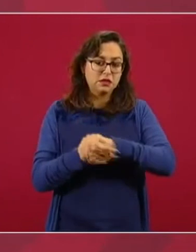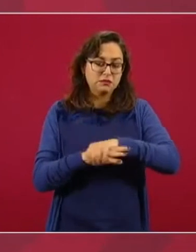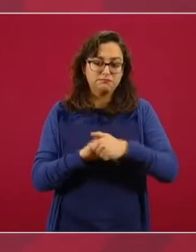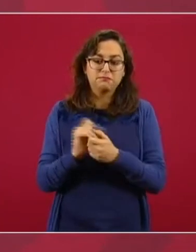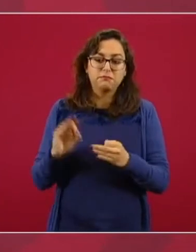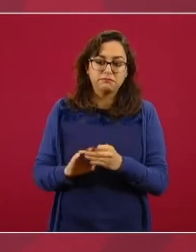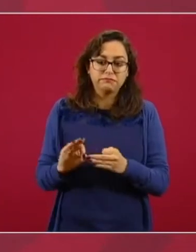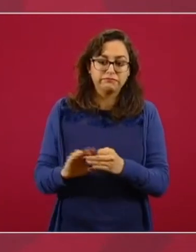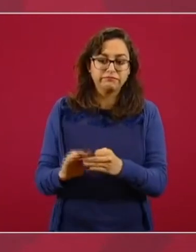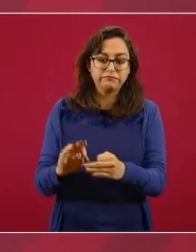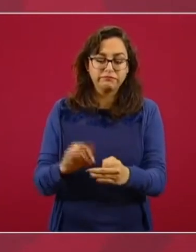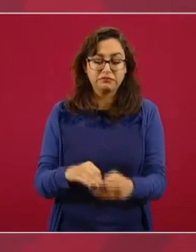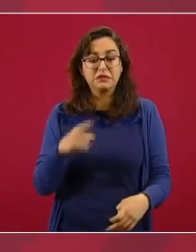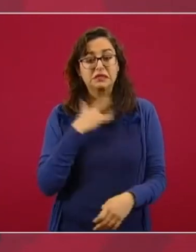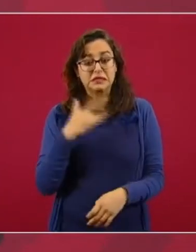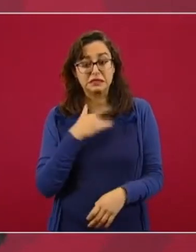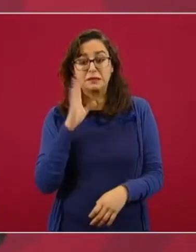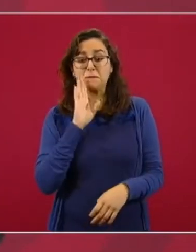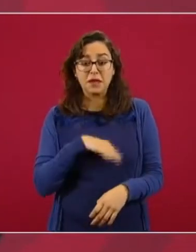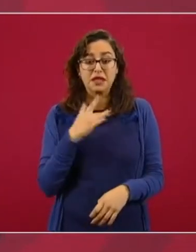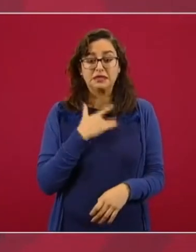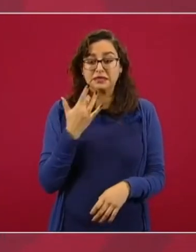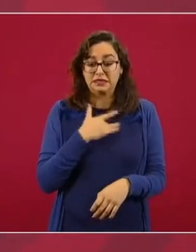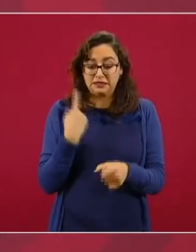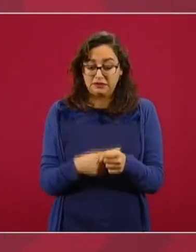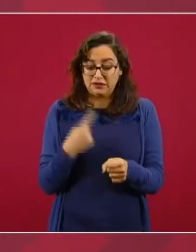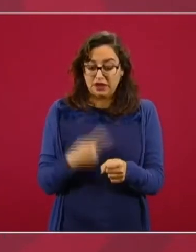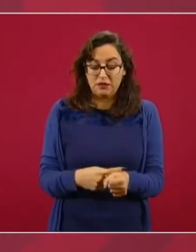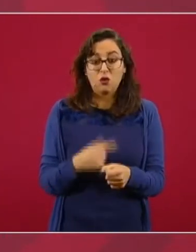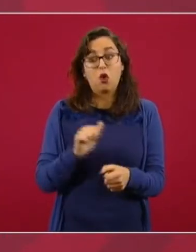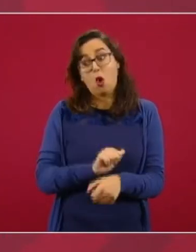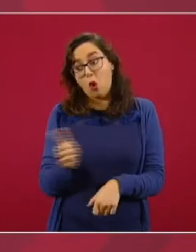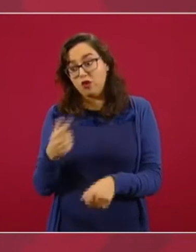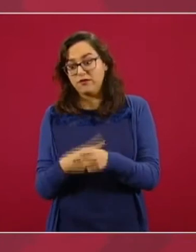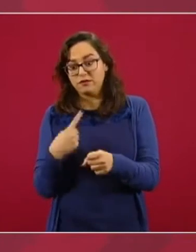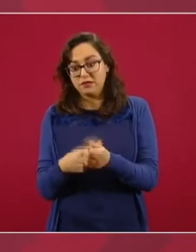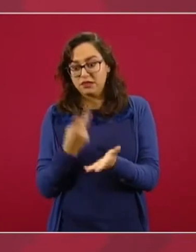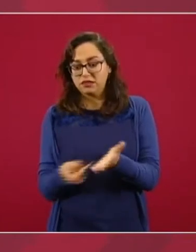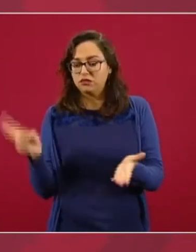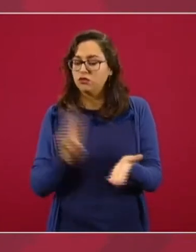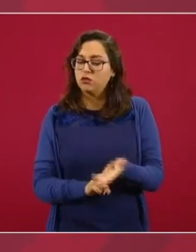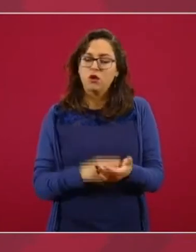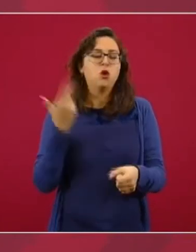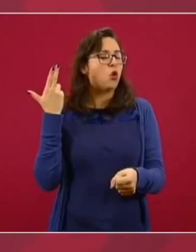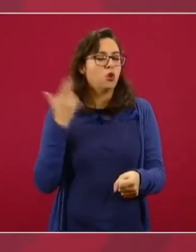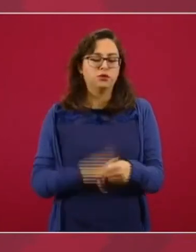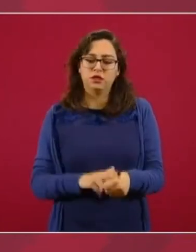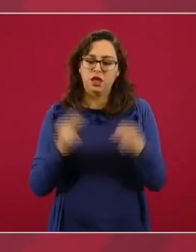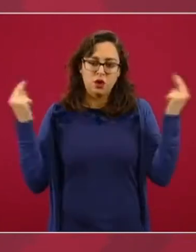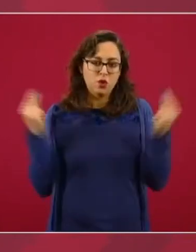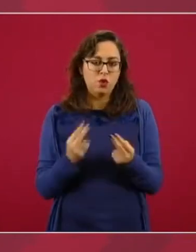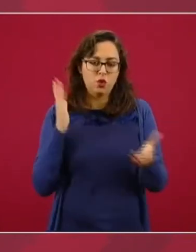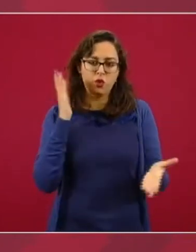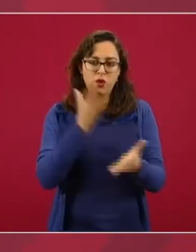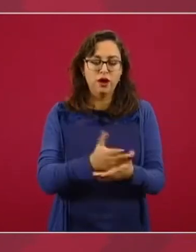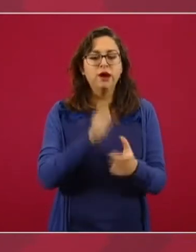si tiene síntomas de COVID y enfermedades crónicas, acudir lo más rápidamente posible a los hospitales designados. Use